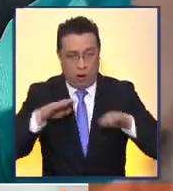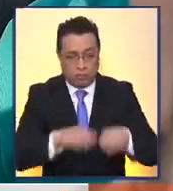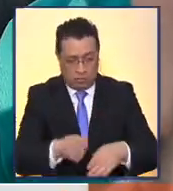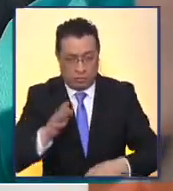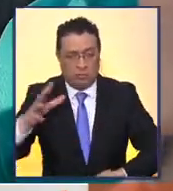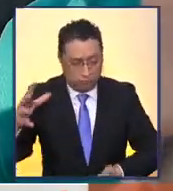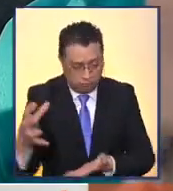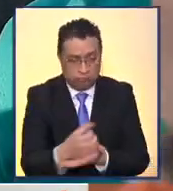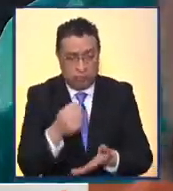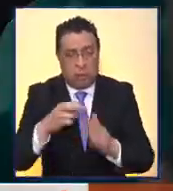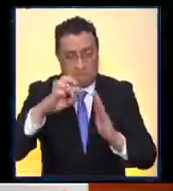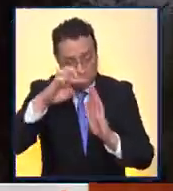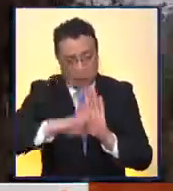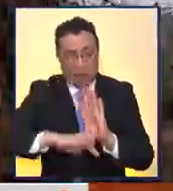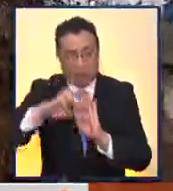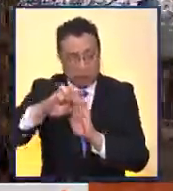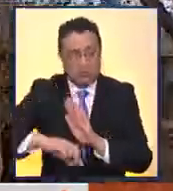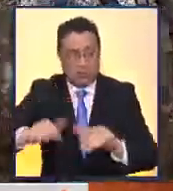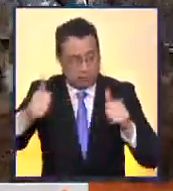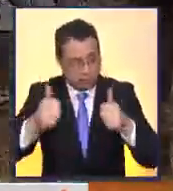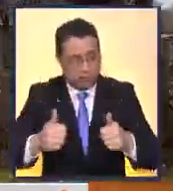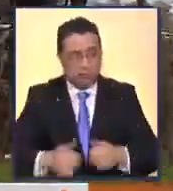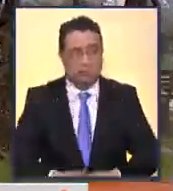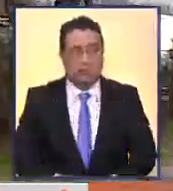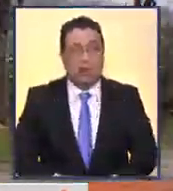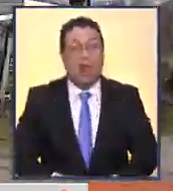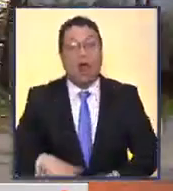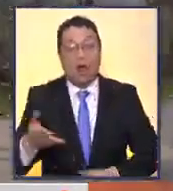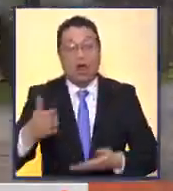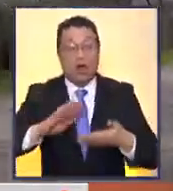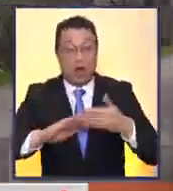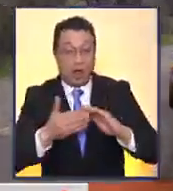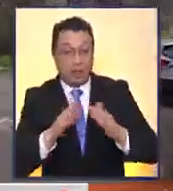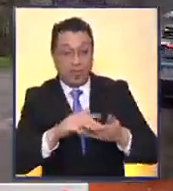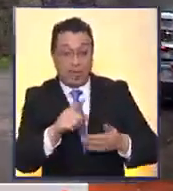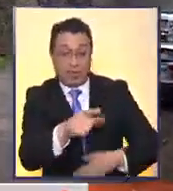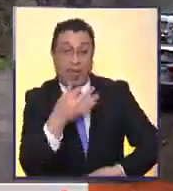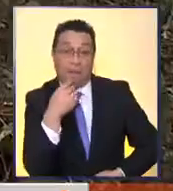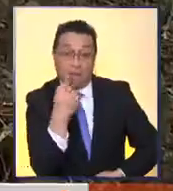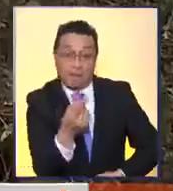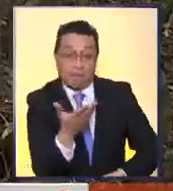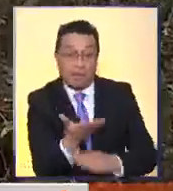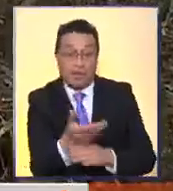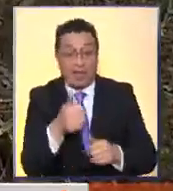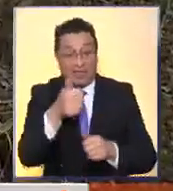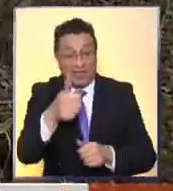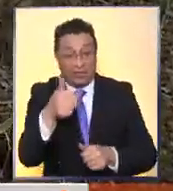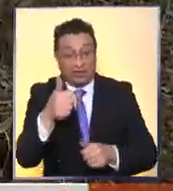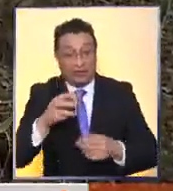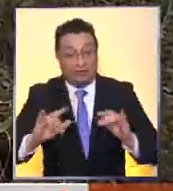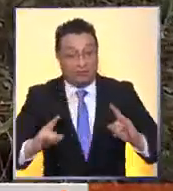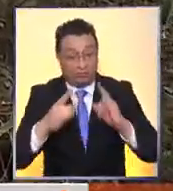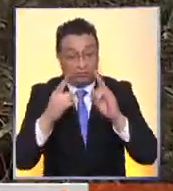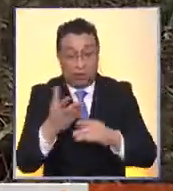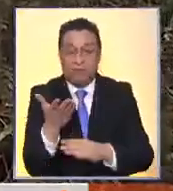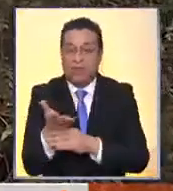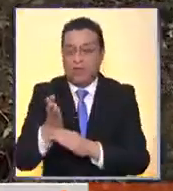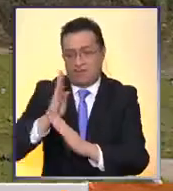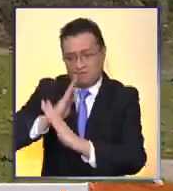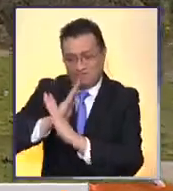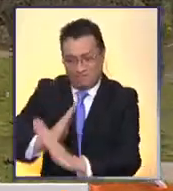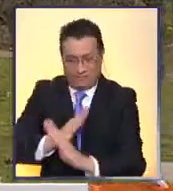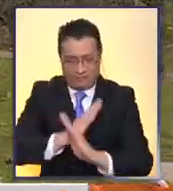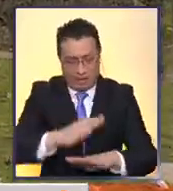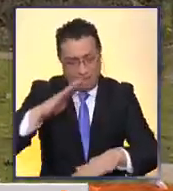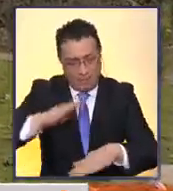adelante esos proyectos habitacionales. Desde la comunidad solicitaron a la Dirección de Obras del municipio la invalidación de cualquier